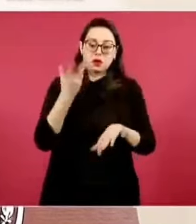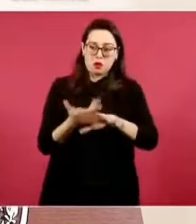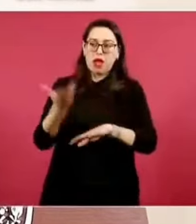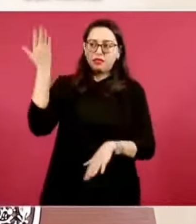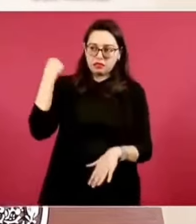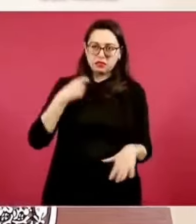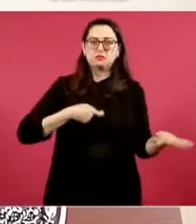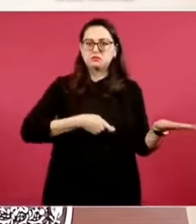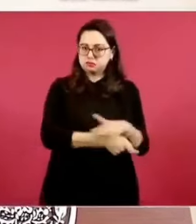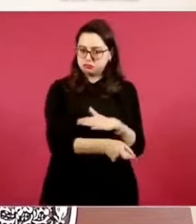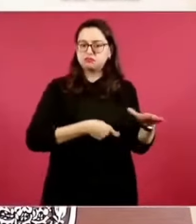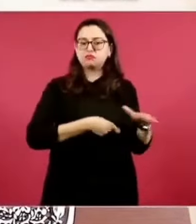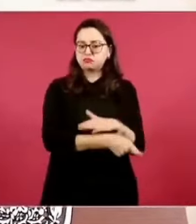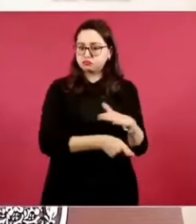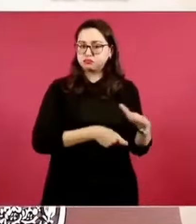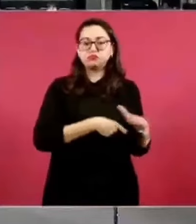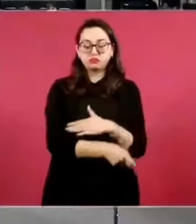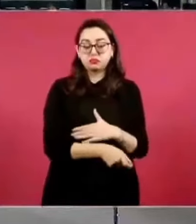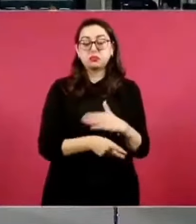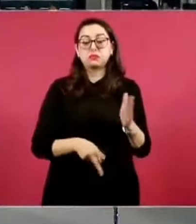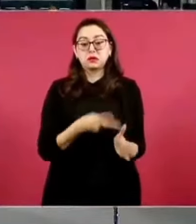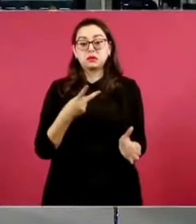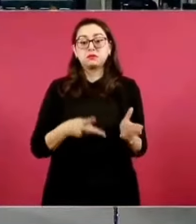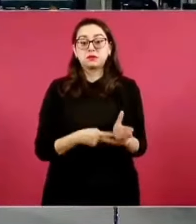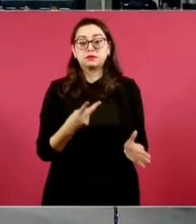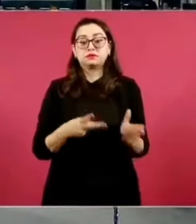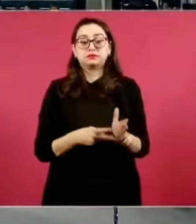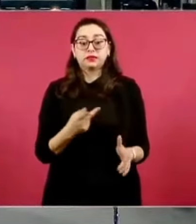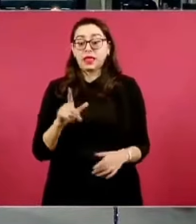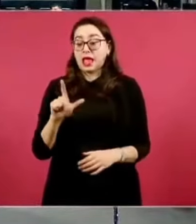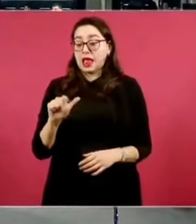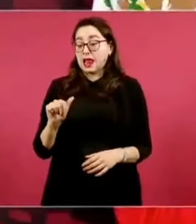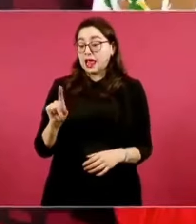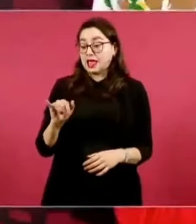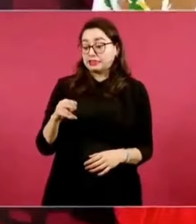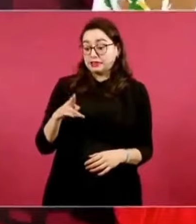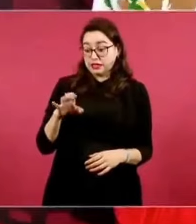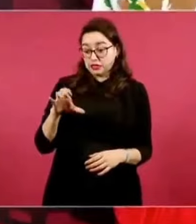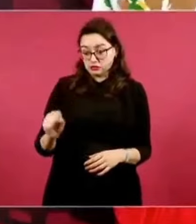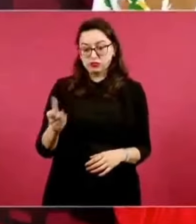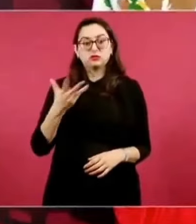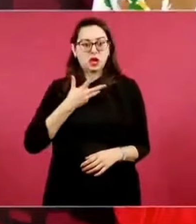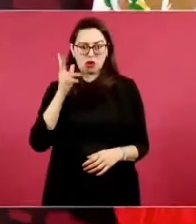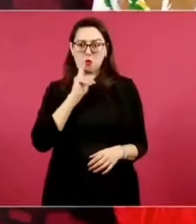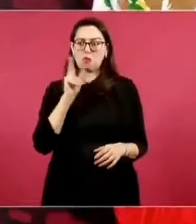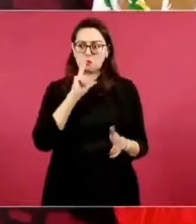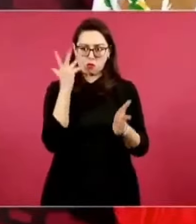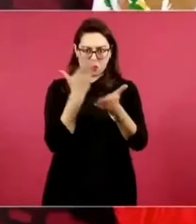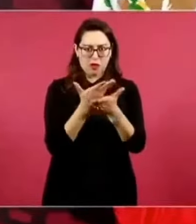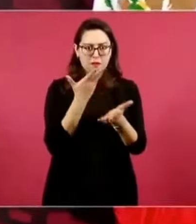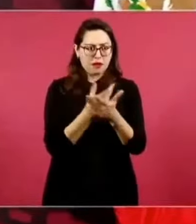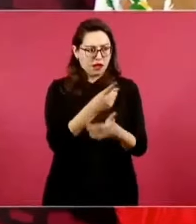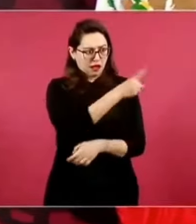latinus no sé si es del universal pero ese tengo las pruebas de que recibía